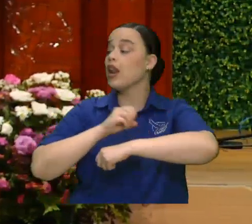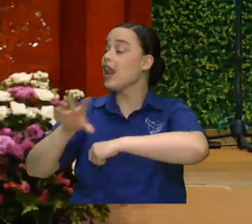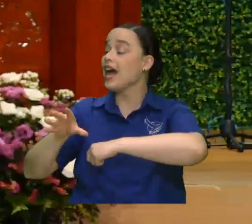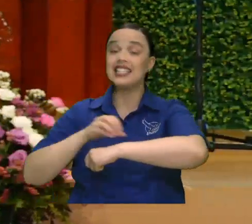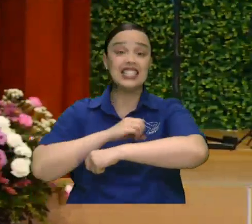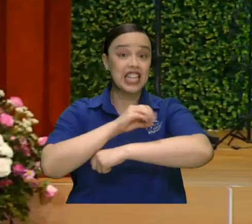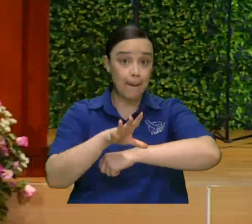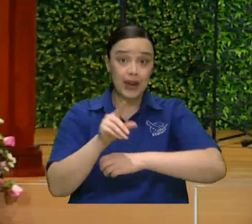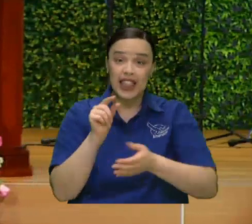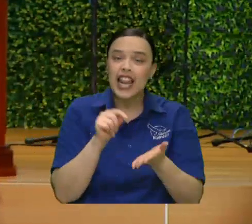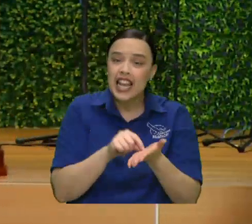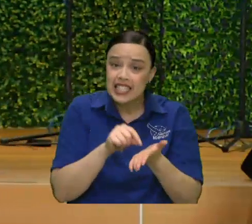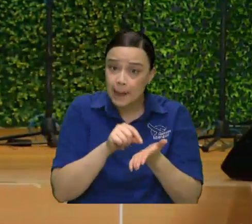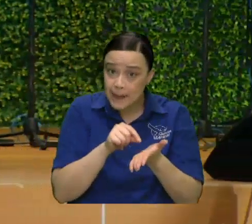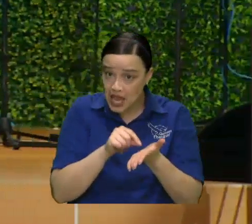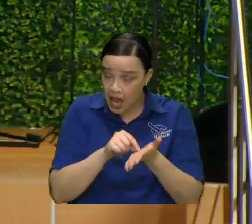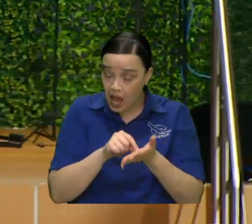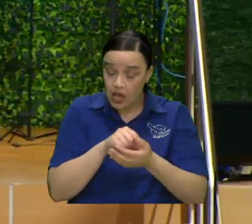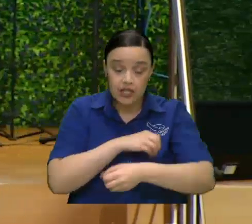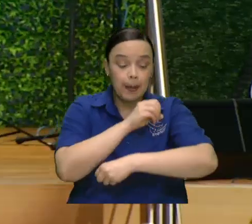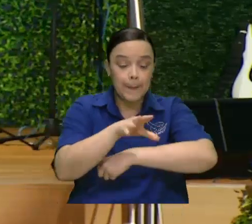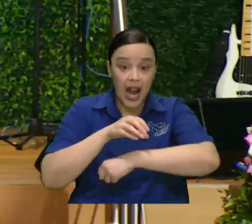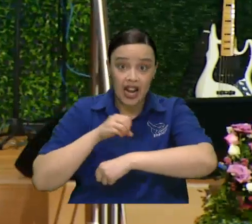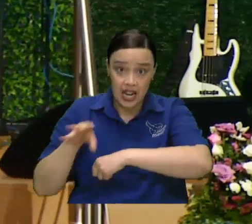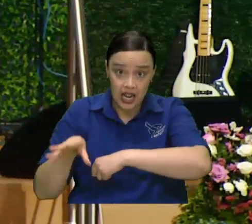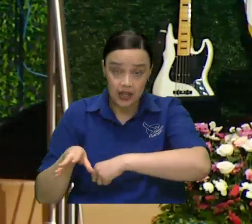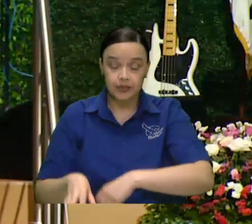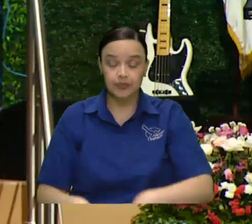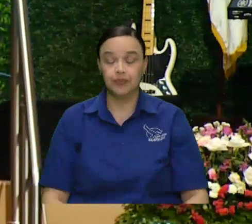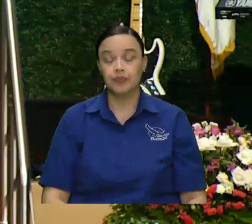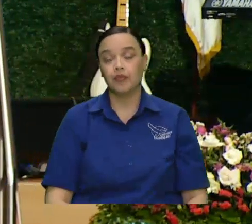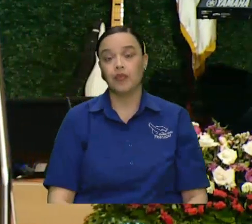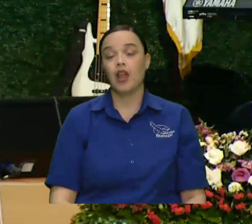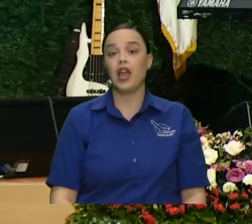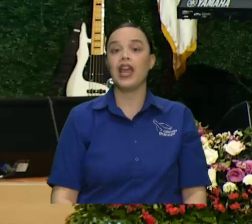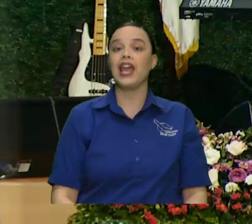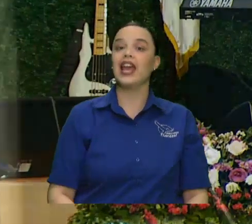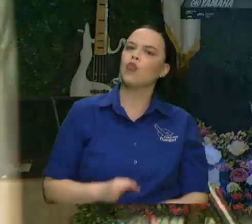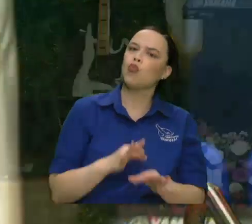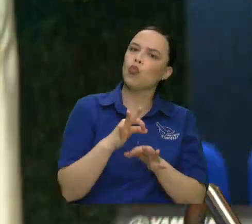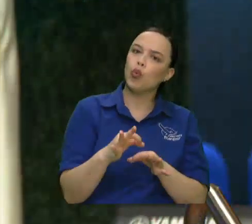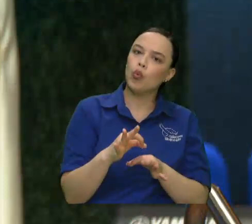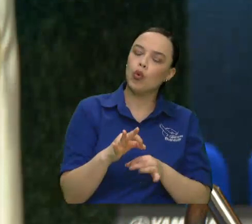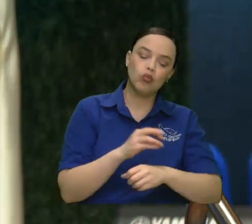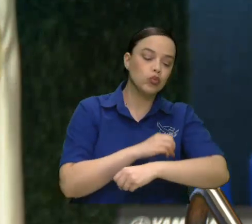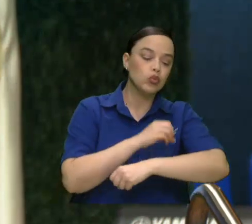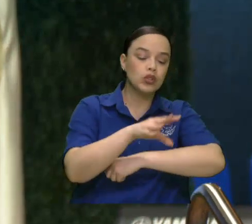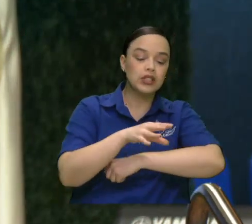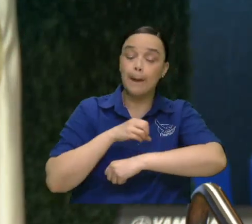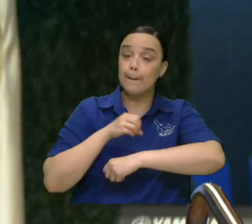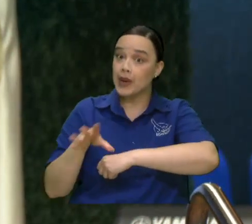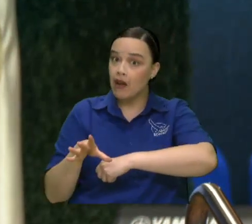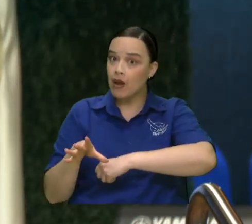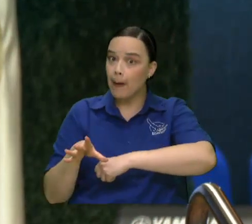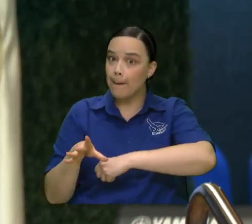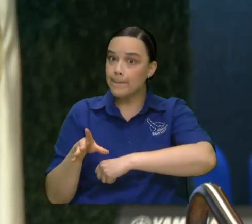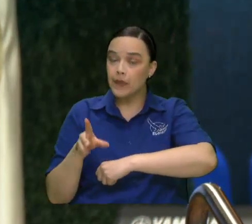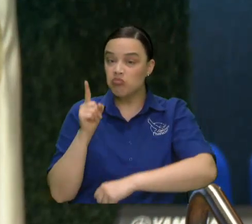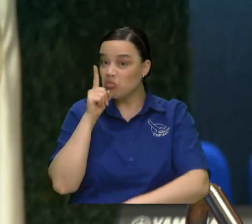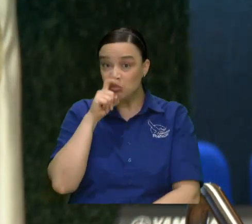intención de hacerle creer al pueblo como el pueblo sembraba pero no obtenía una cosecha la